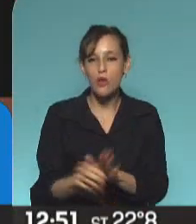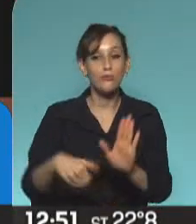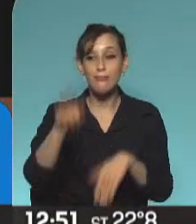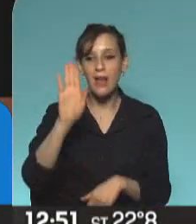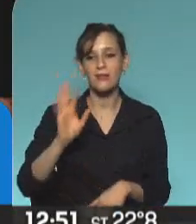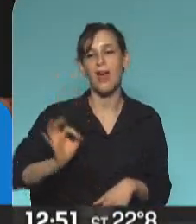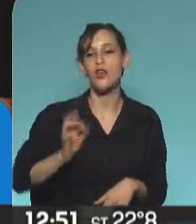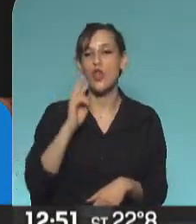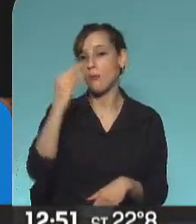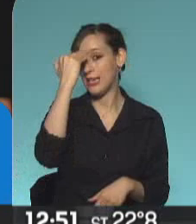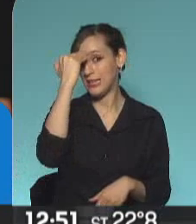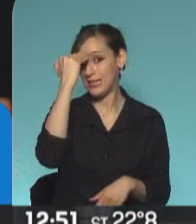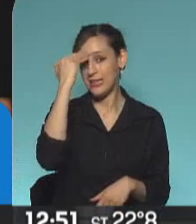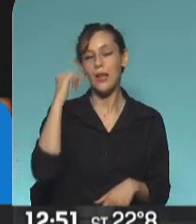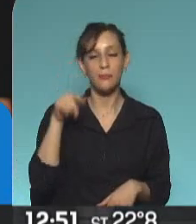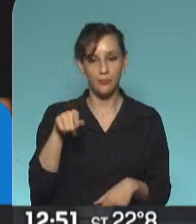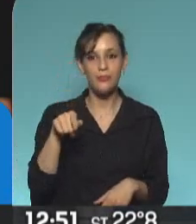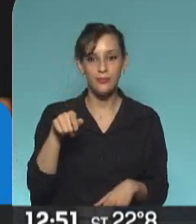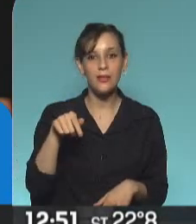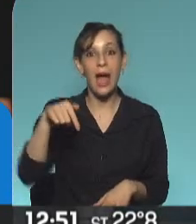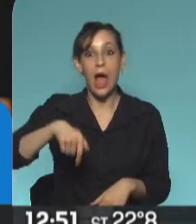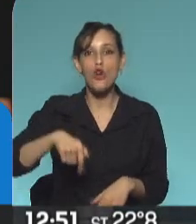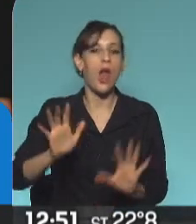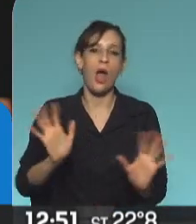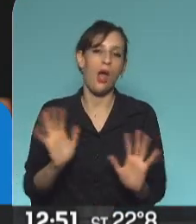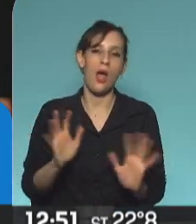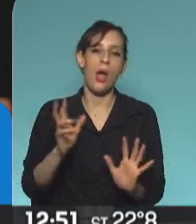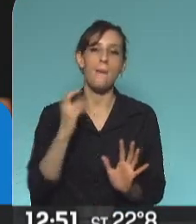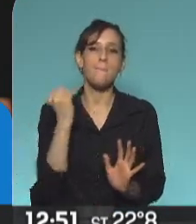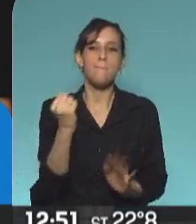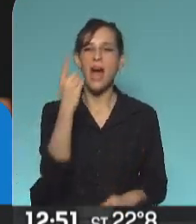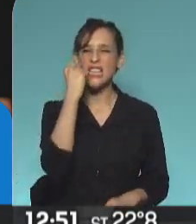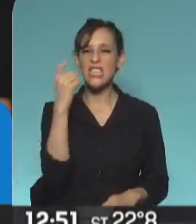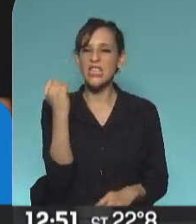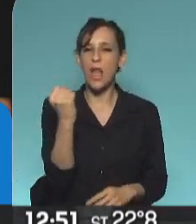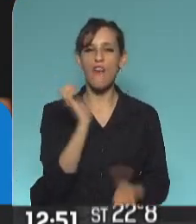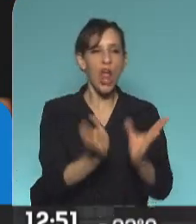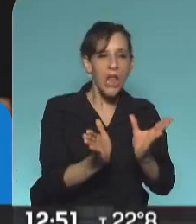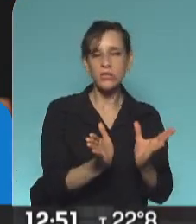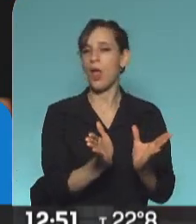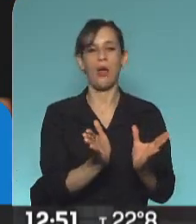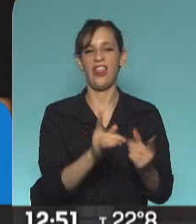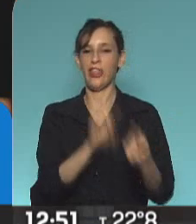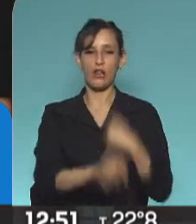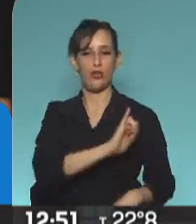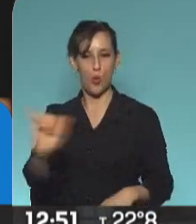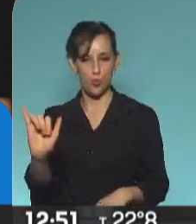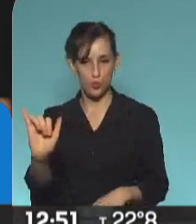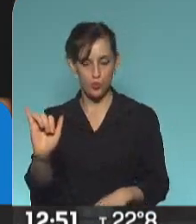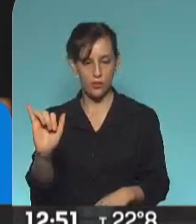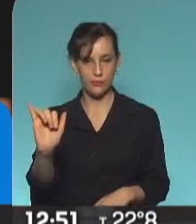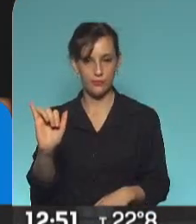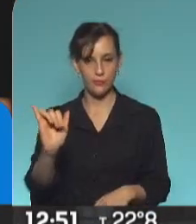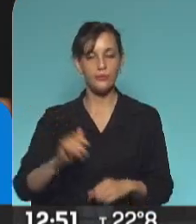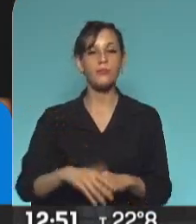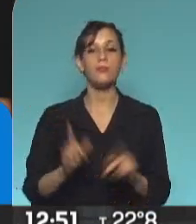pasó fue que bajó la vara de la tolerancia hacia la violencia machista y denunciamos mucho más de hecho el denuncio es como también lo